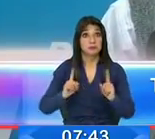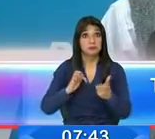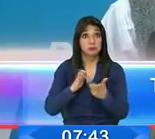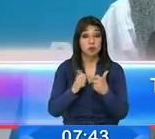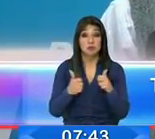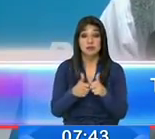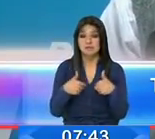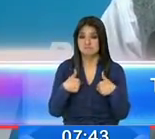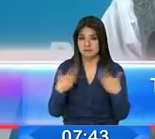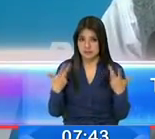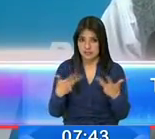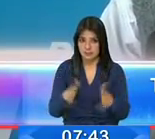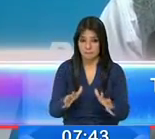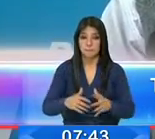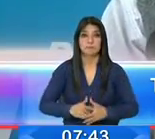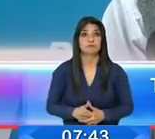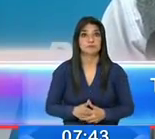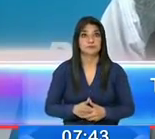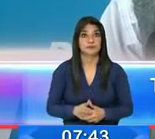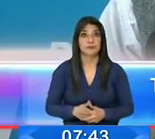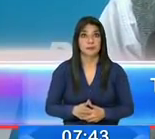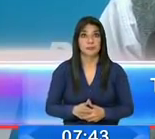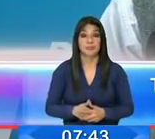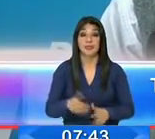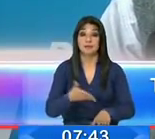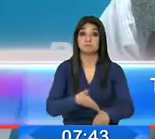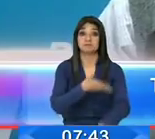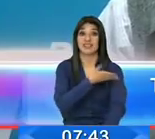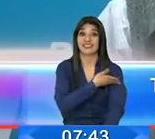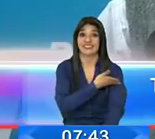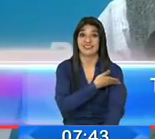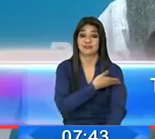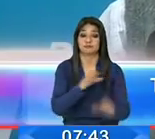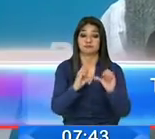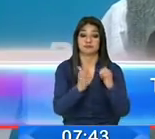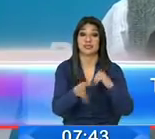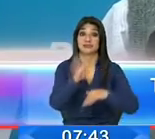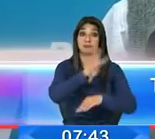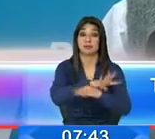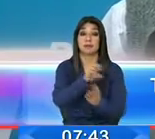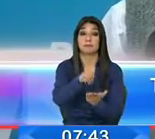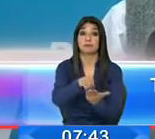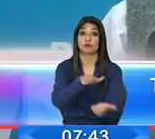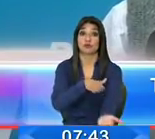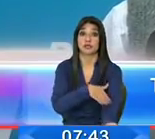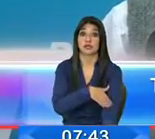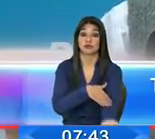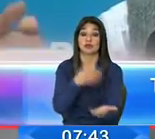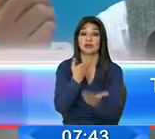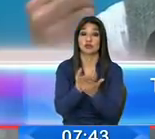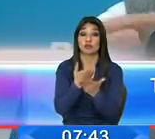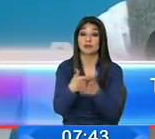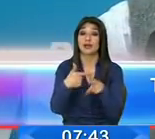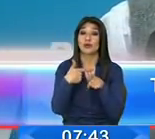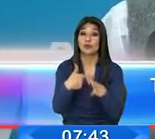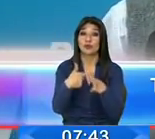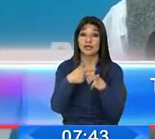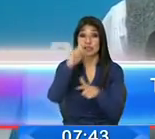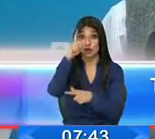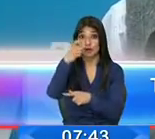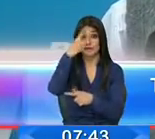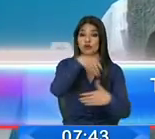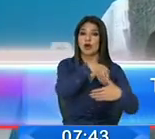instalado. Luego de la negativa y archivamiento del proyecto urgente en materia económica que remitiera el gobierno, por